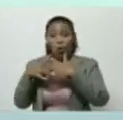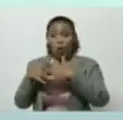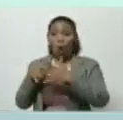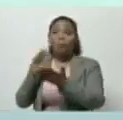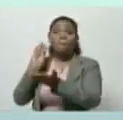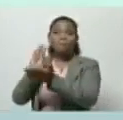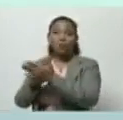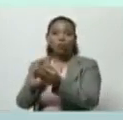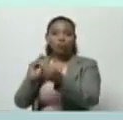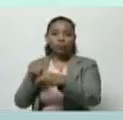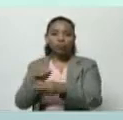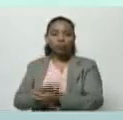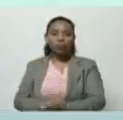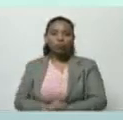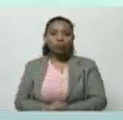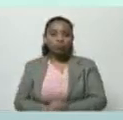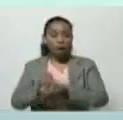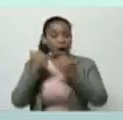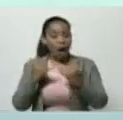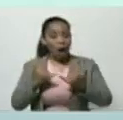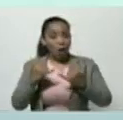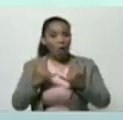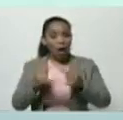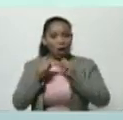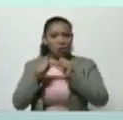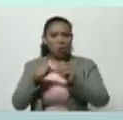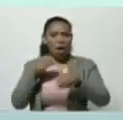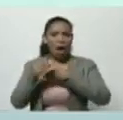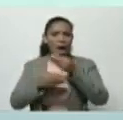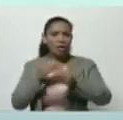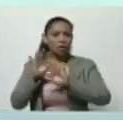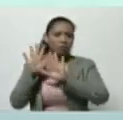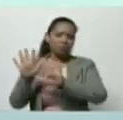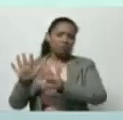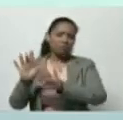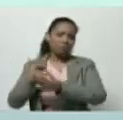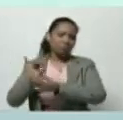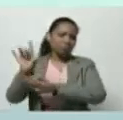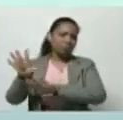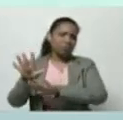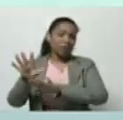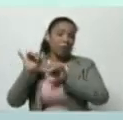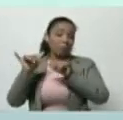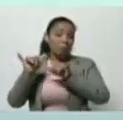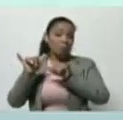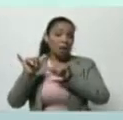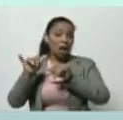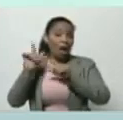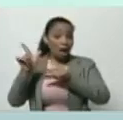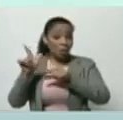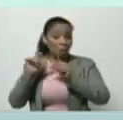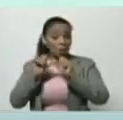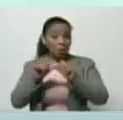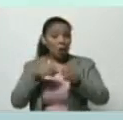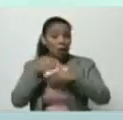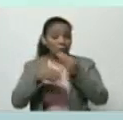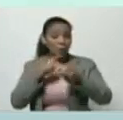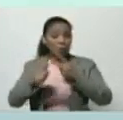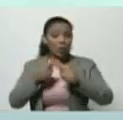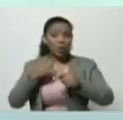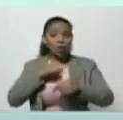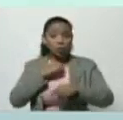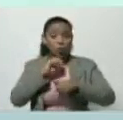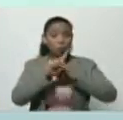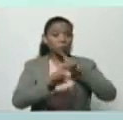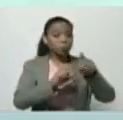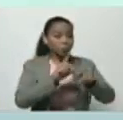acuerdo. Ahora, que sigan haciendo las cosas así. Mientras ellos siguen haciendo las cosas así, nosotros seguimos consultándole